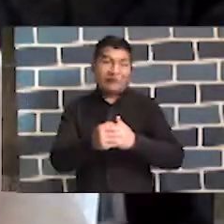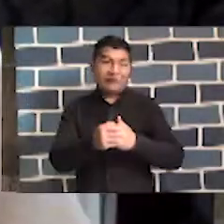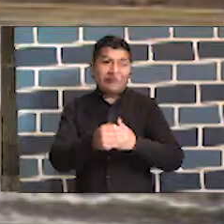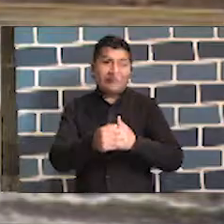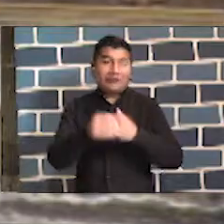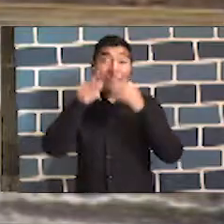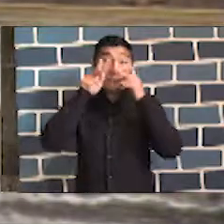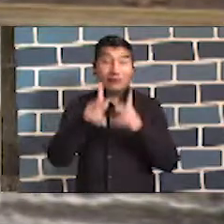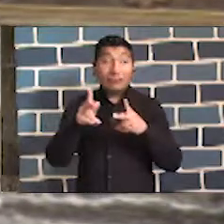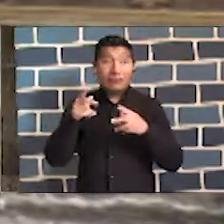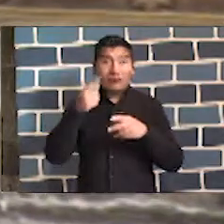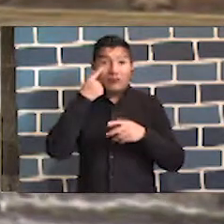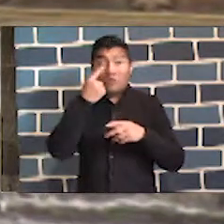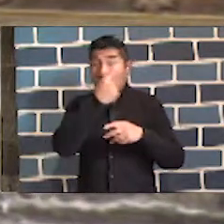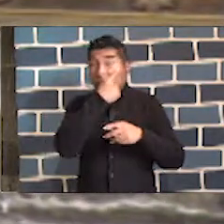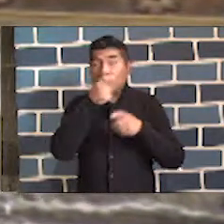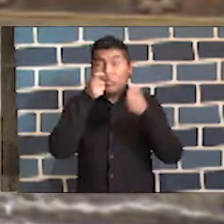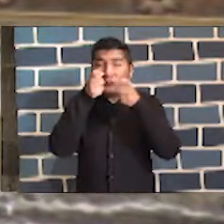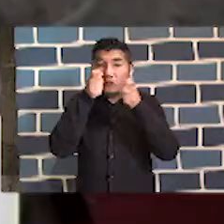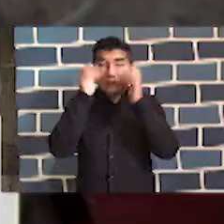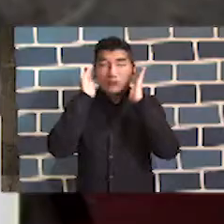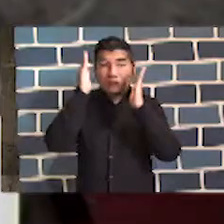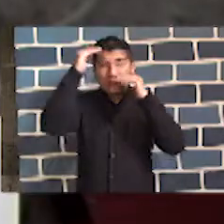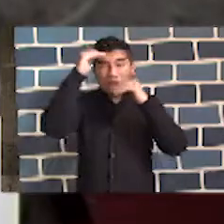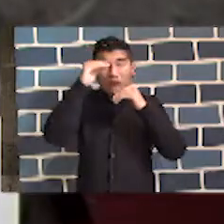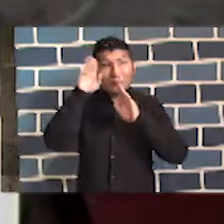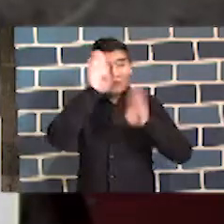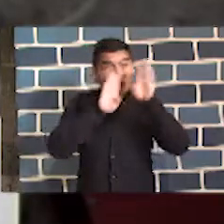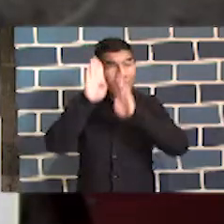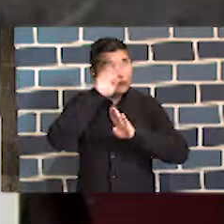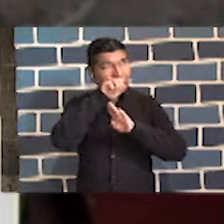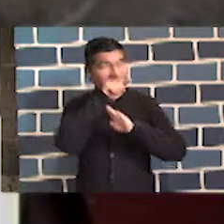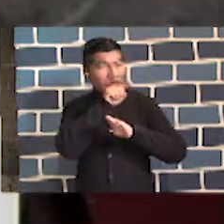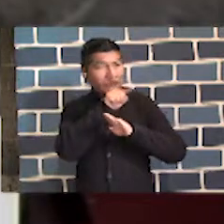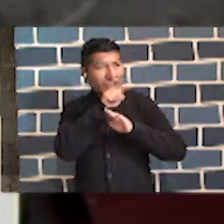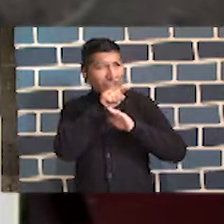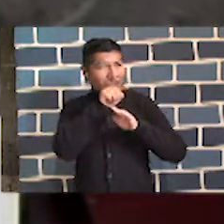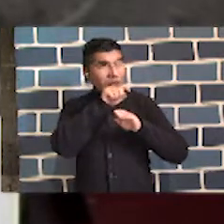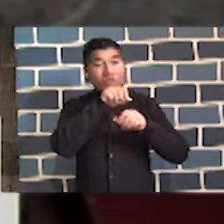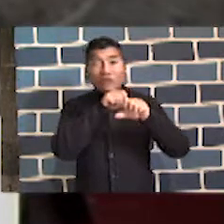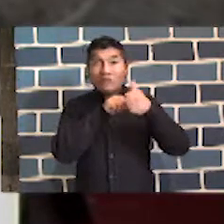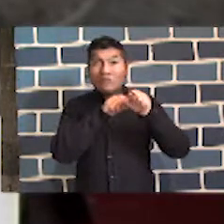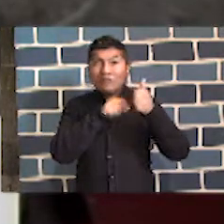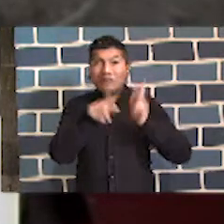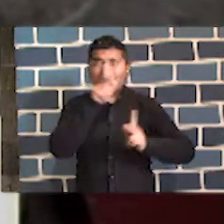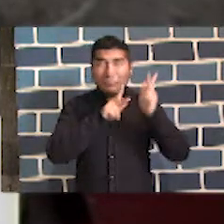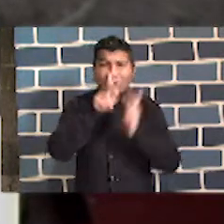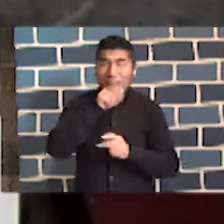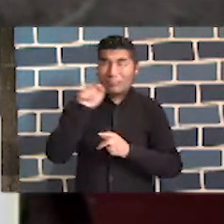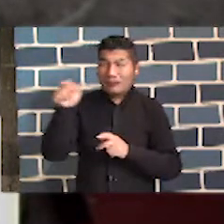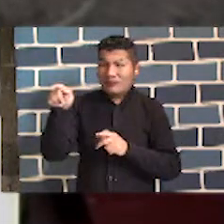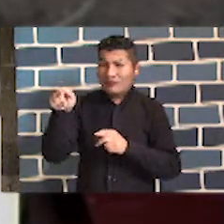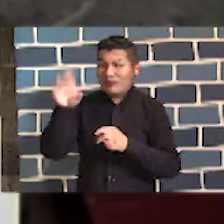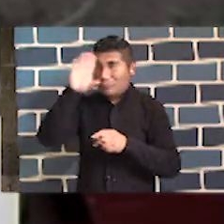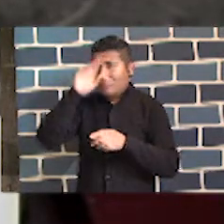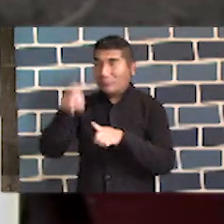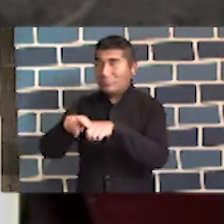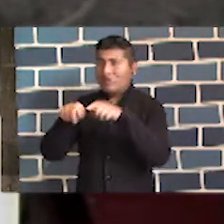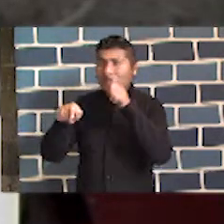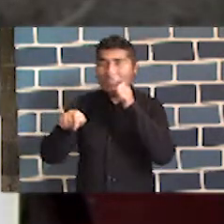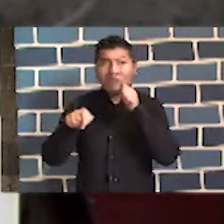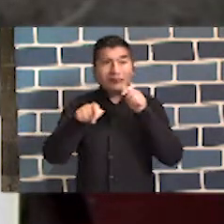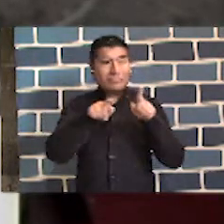está vigilante es aquel que se preocupa también por la situación de los demás, por la situación del hermano o la